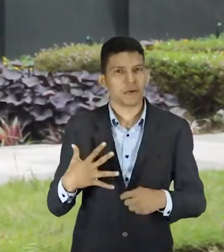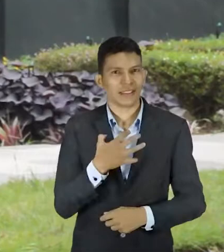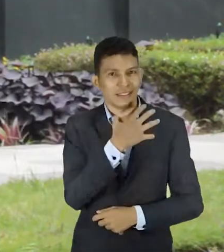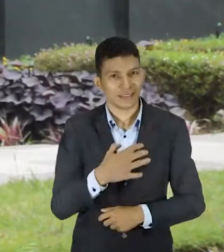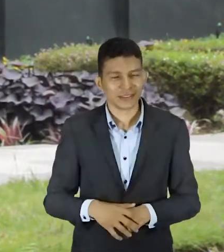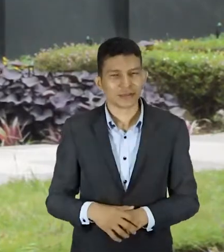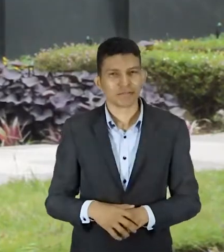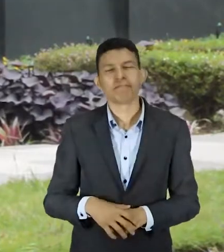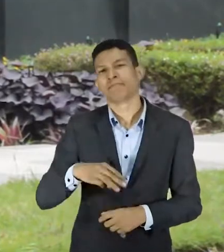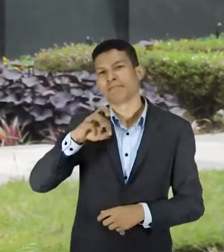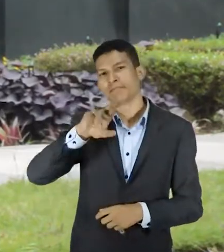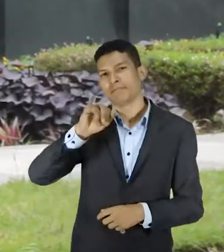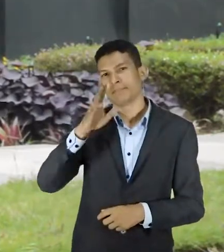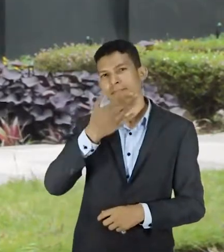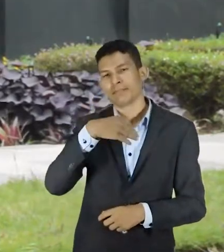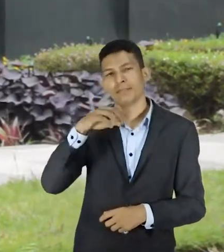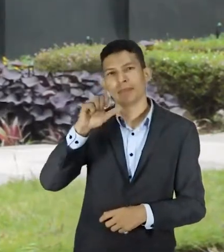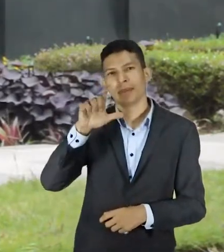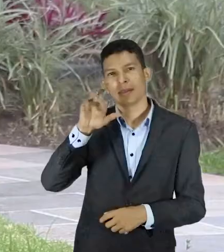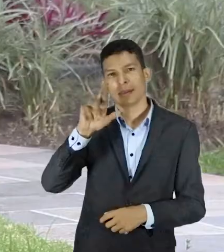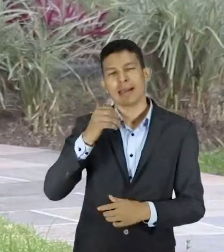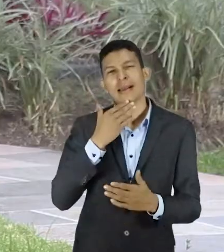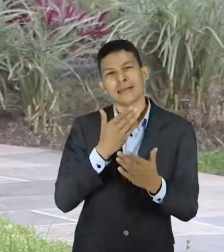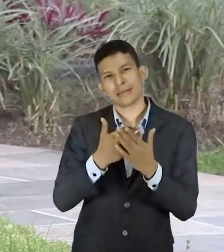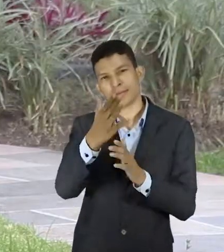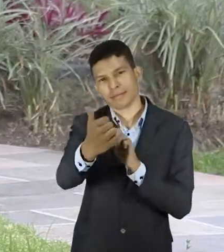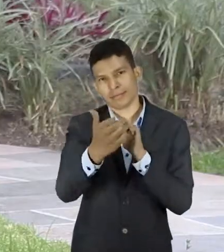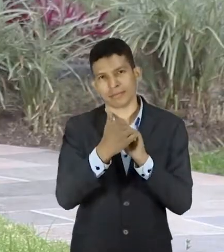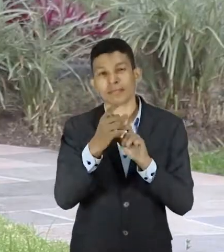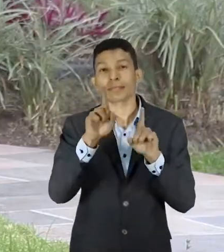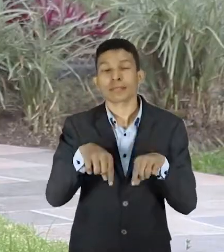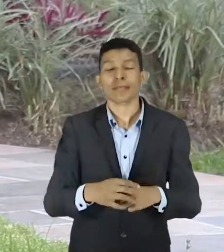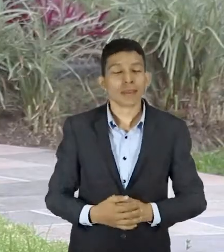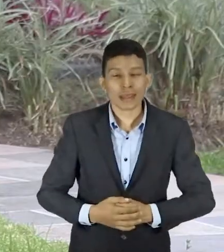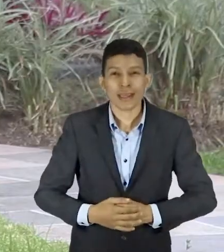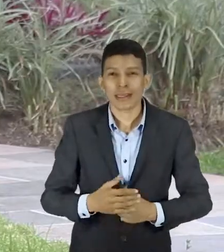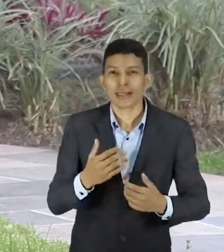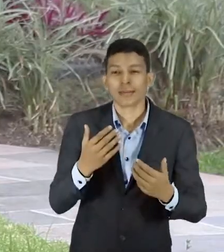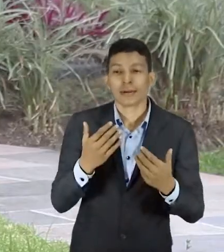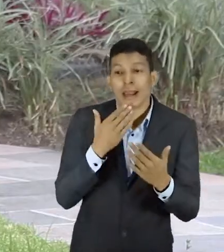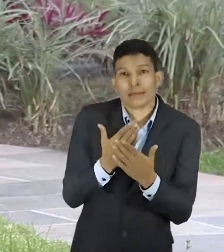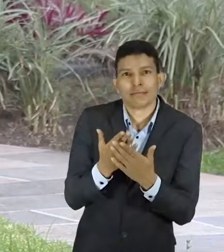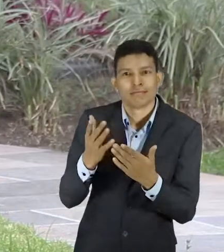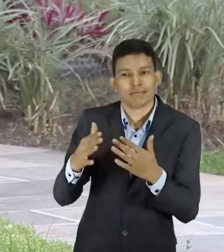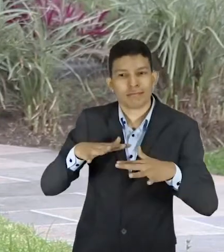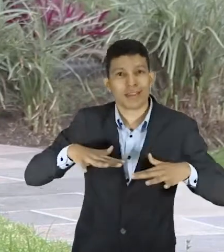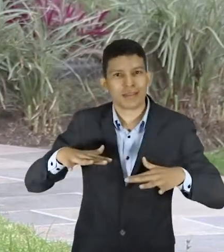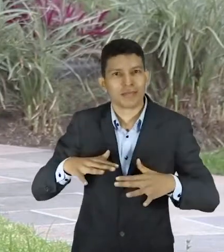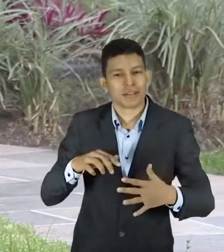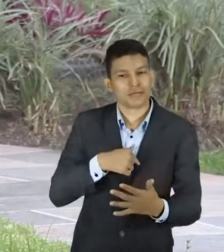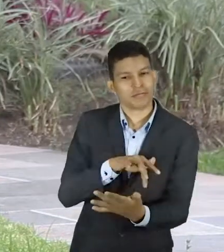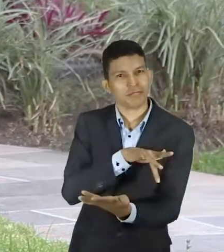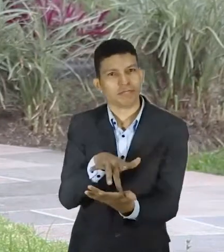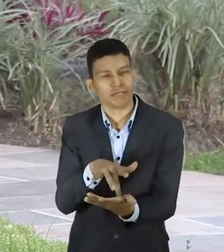sobreviviente de cáncer. María Clara, muchas gracias por acompañarnos. Buenos días, Paola. Quiero agradecerte muchísimo este